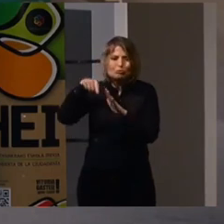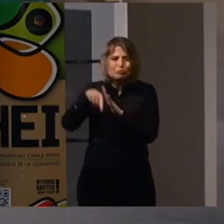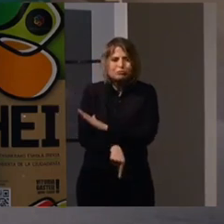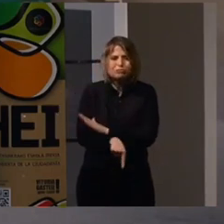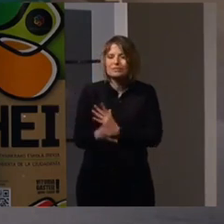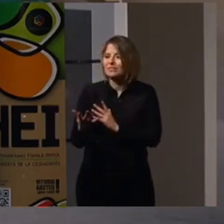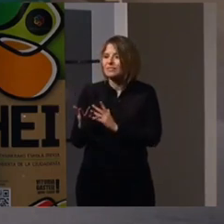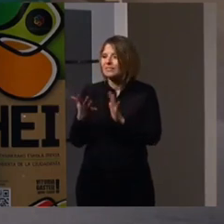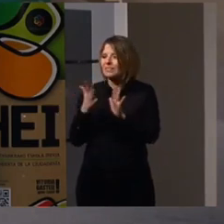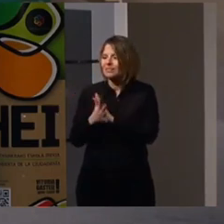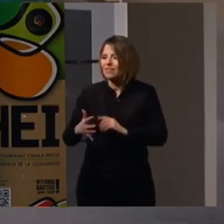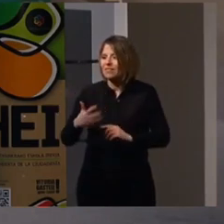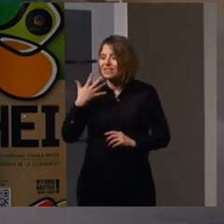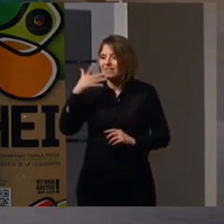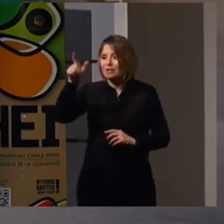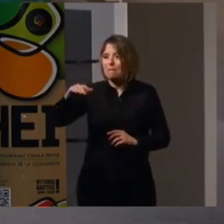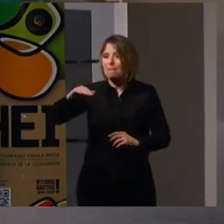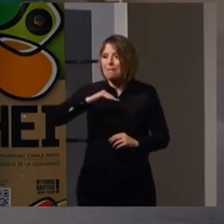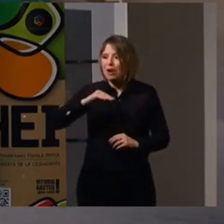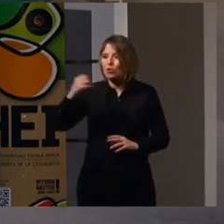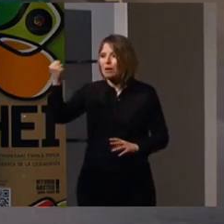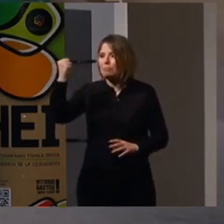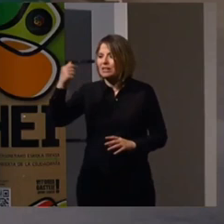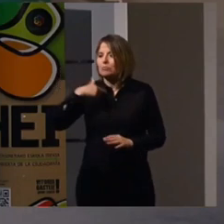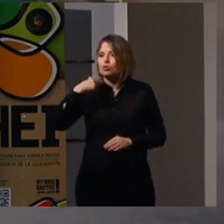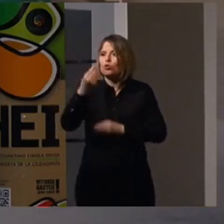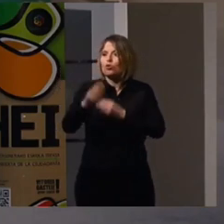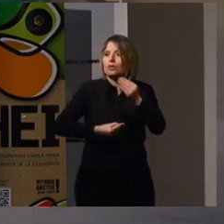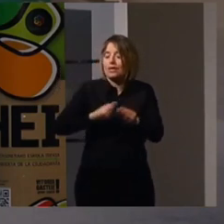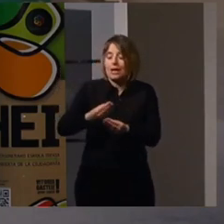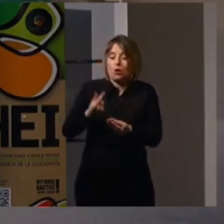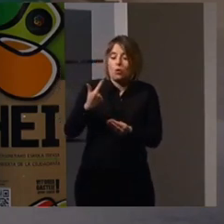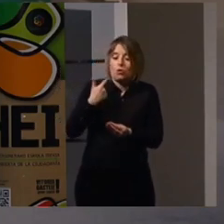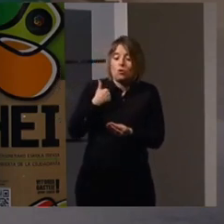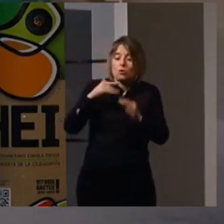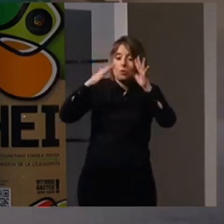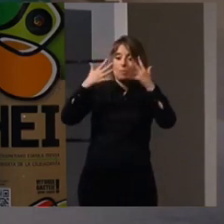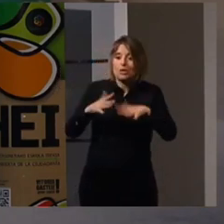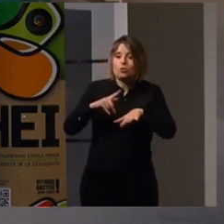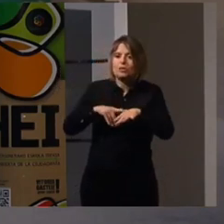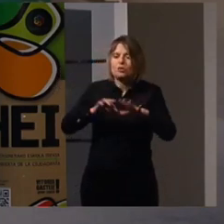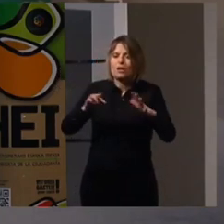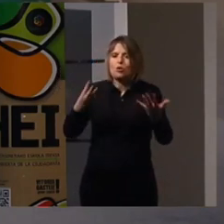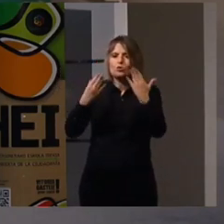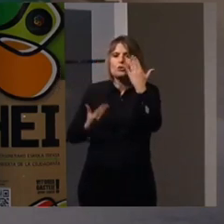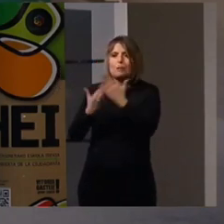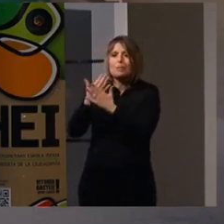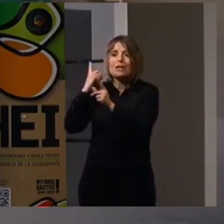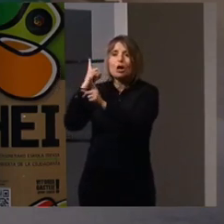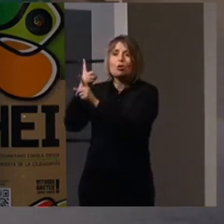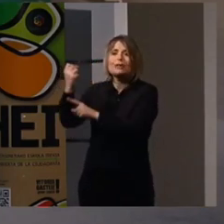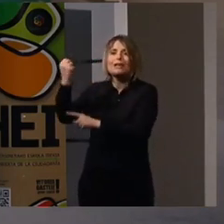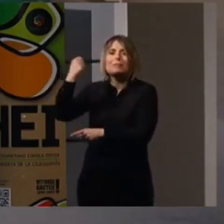genera una absoluta incapacidad, porque si el malo es el capitalismo, ¿qué hago yo un miércoles a las 8 de la mañana? Bien. ¿Qué hago yo contra el capitalismo,